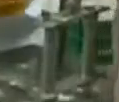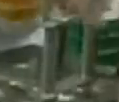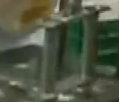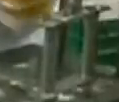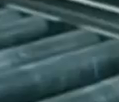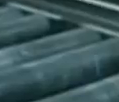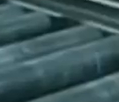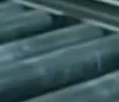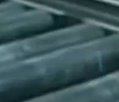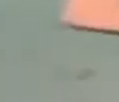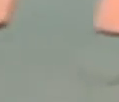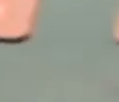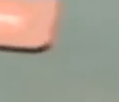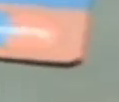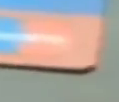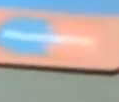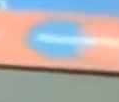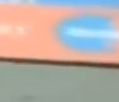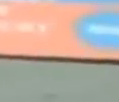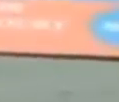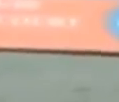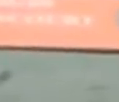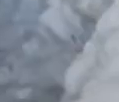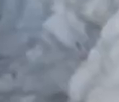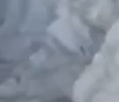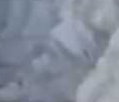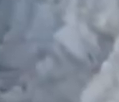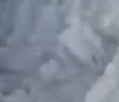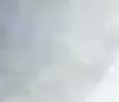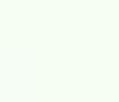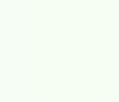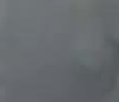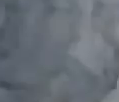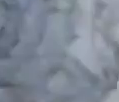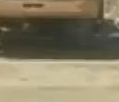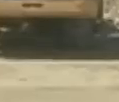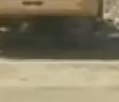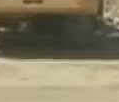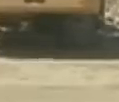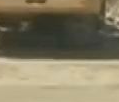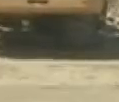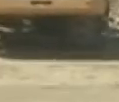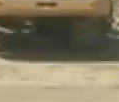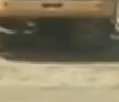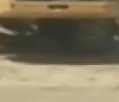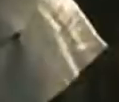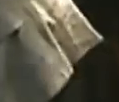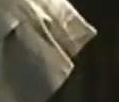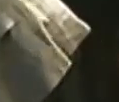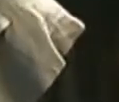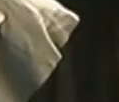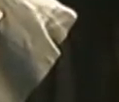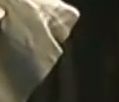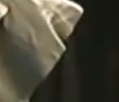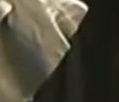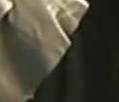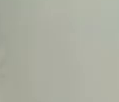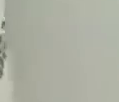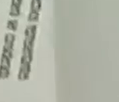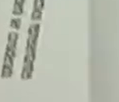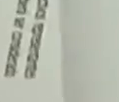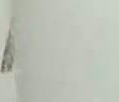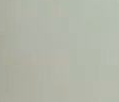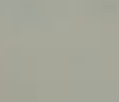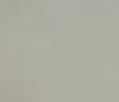sobre el aumento salarial y en las tarjetas de misiones socialistas. Arco minero del Orinoco. Desarrollo económico